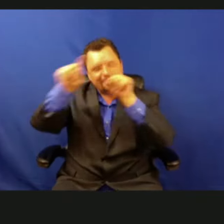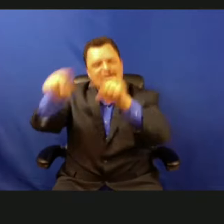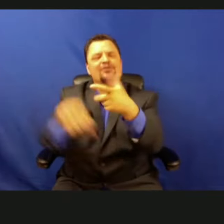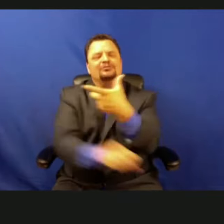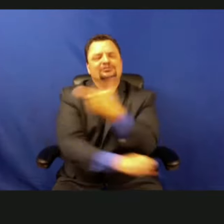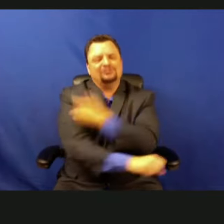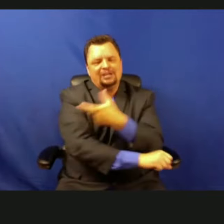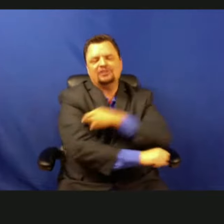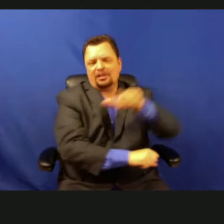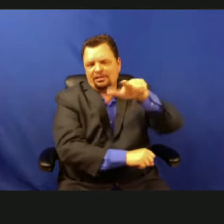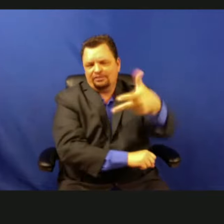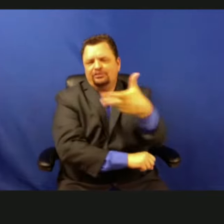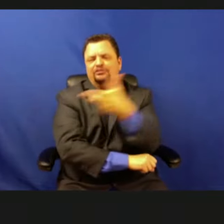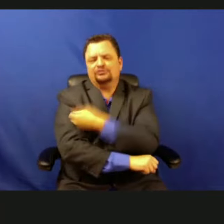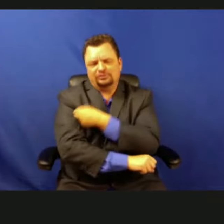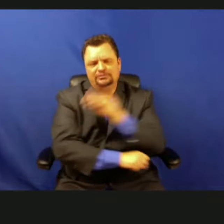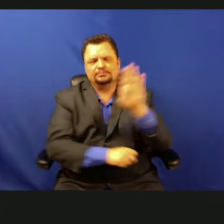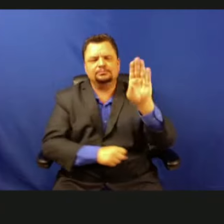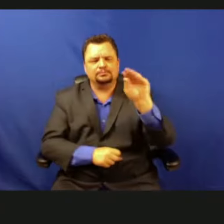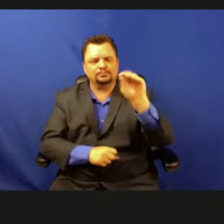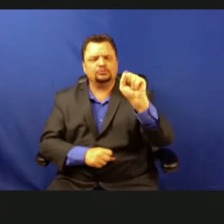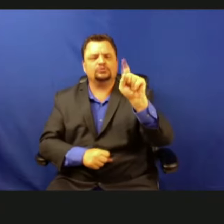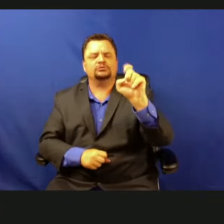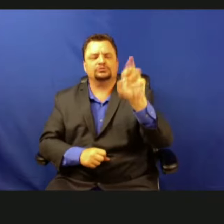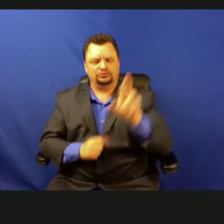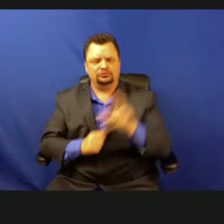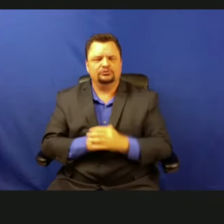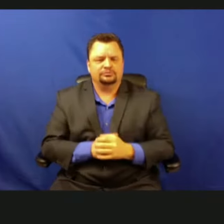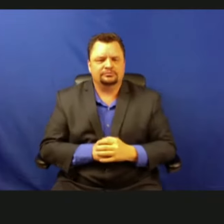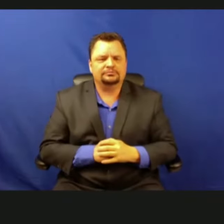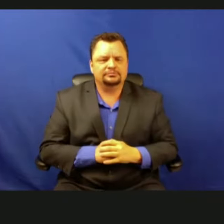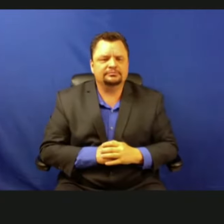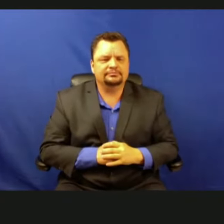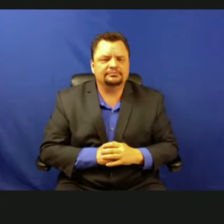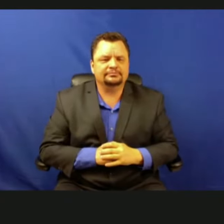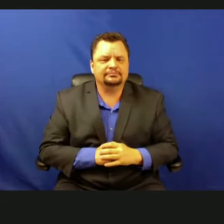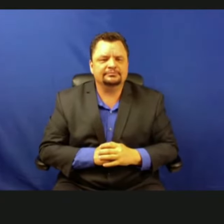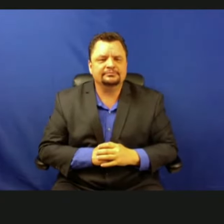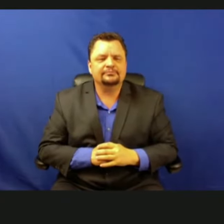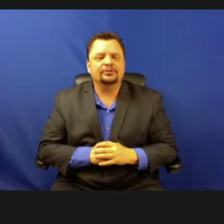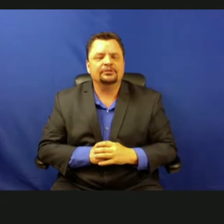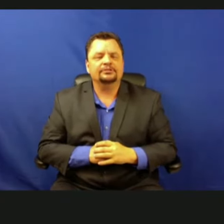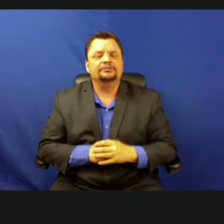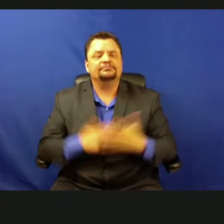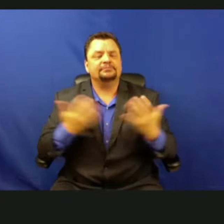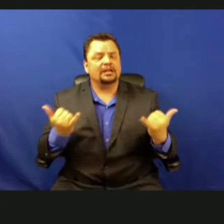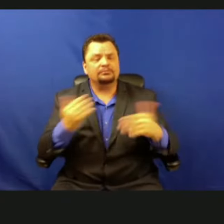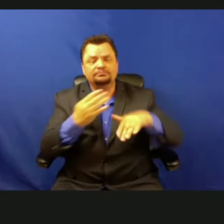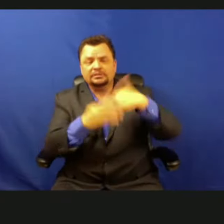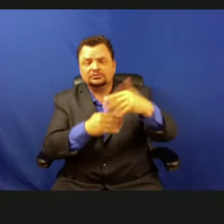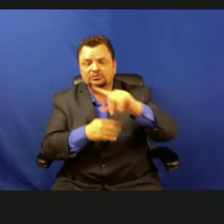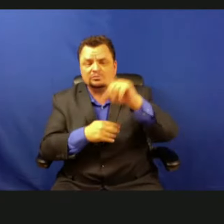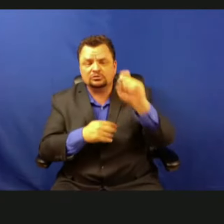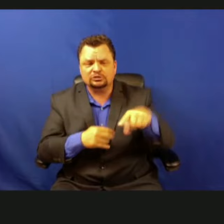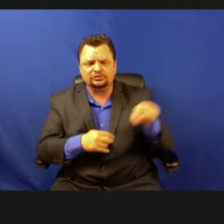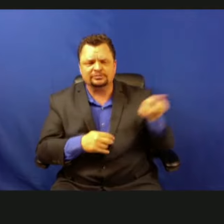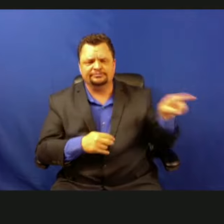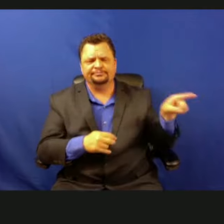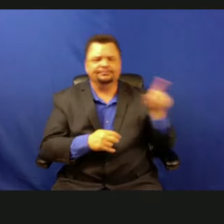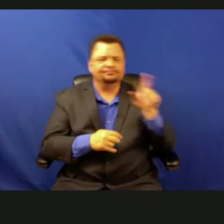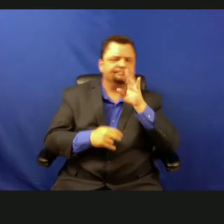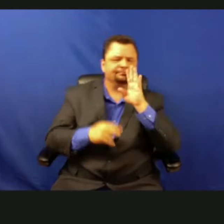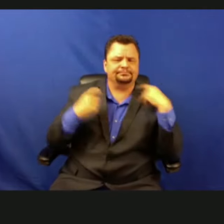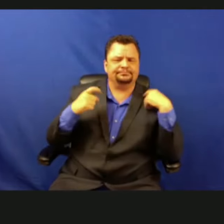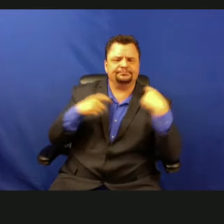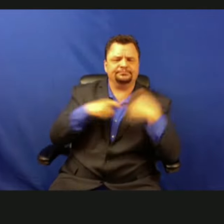ahead, Jackie. Hola, gobernador, habla Jackie López de Telemundo. Me gustaría saber que mientras los esfuerzos